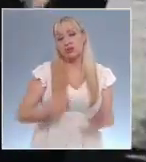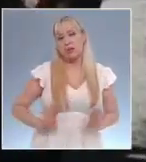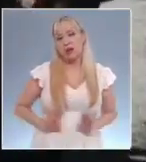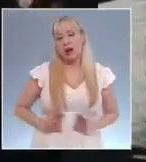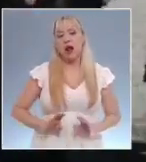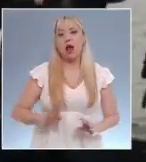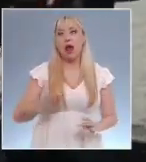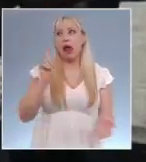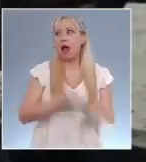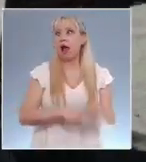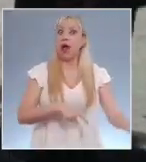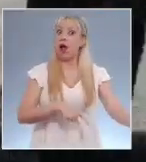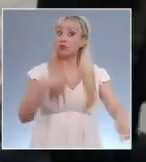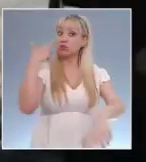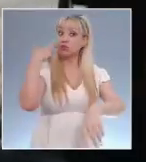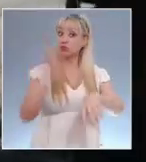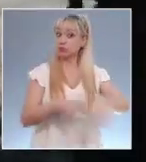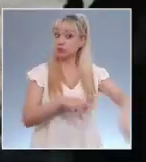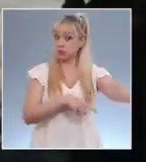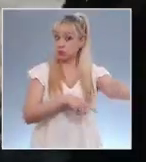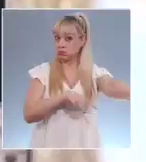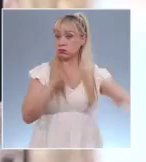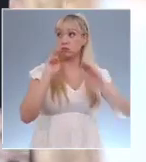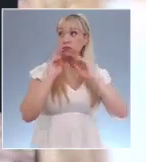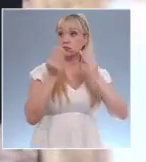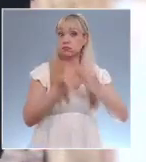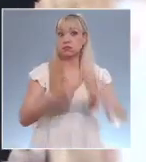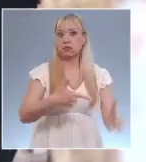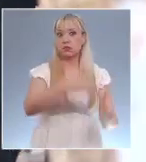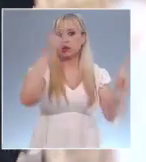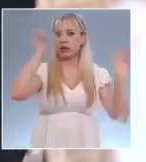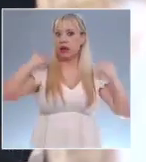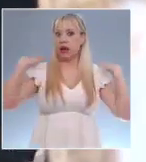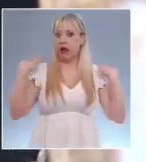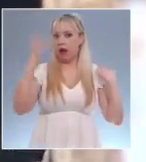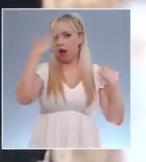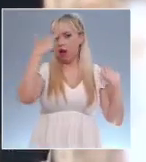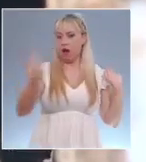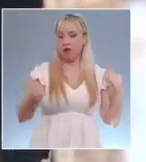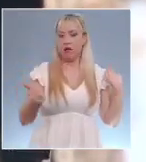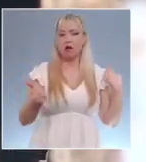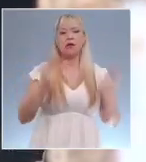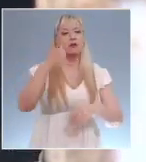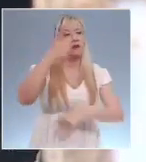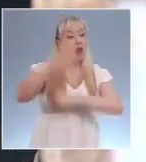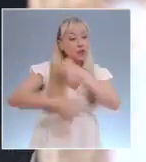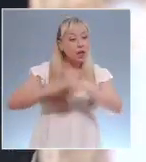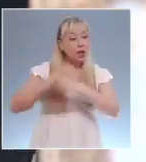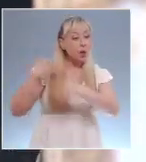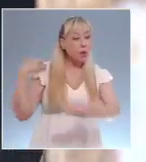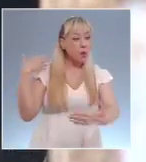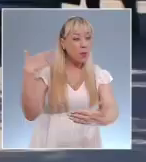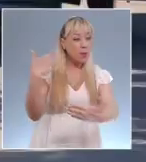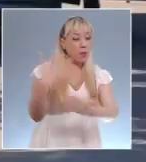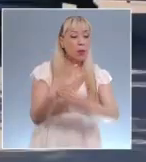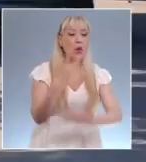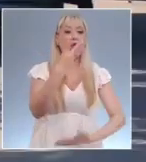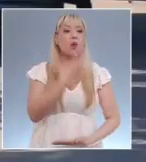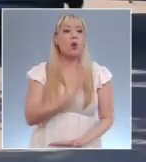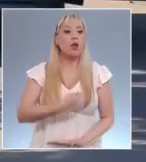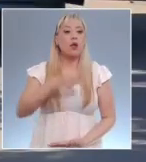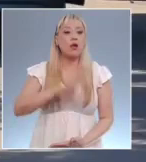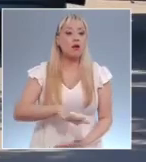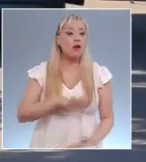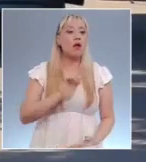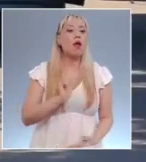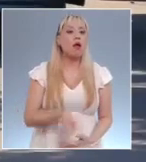el asesinato. 6 años después, la hermana de una de las víctimas y tutriz de las 2 hijas del matrimonio presentó ante la Sedena